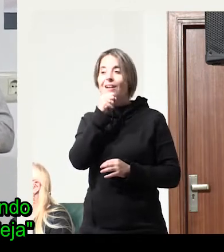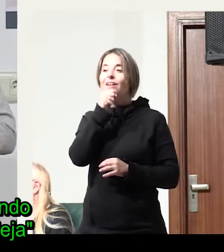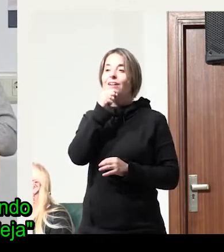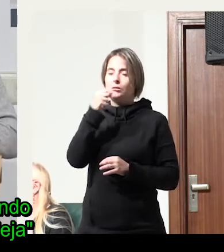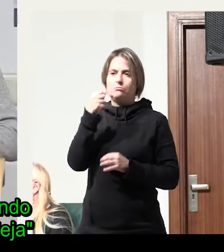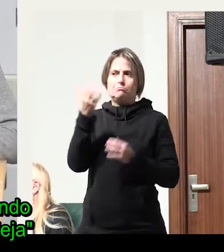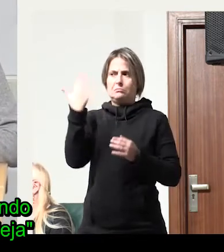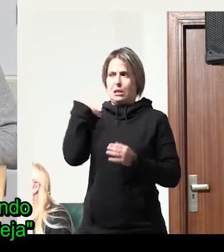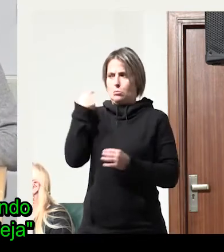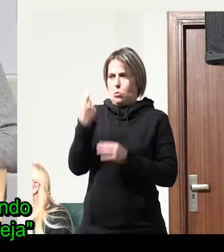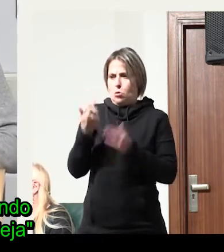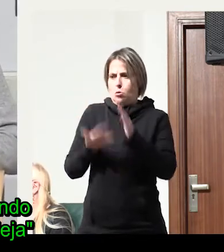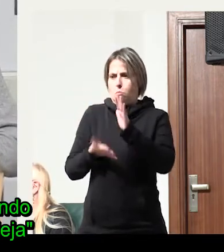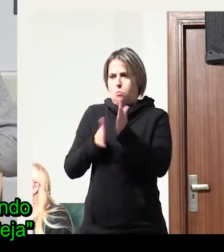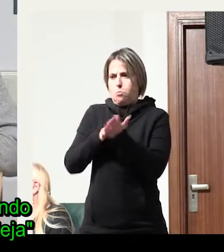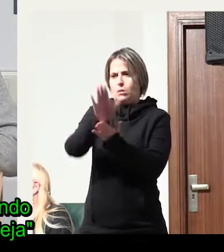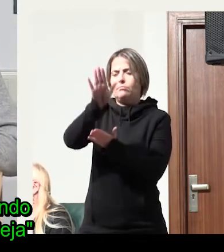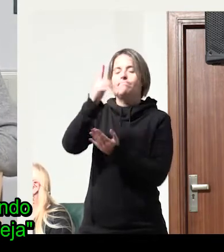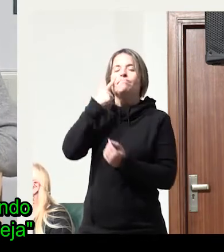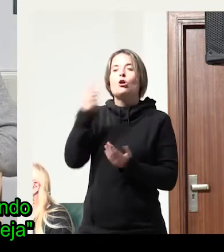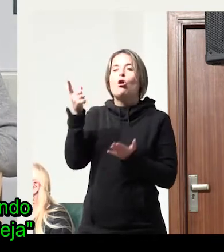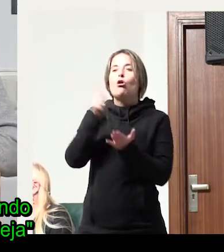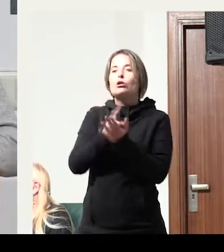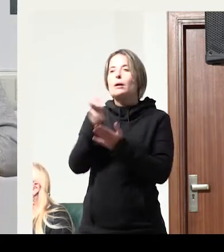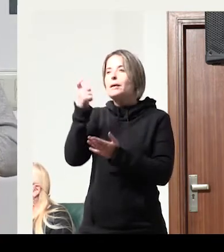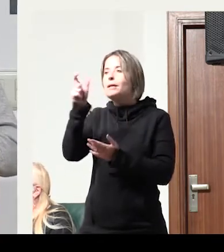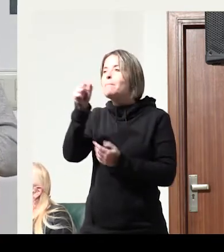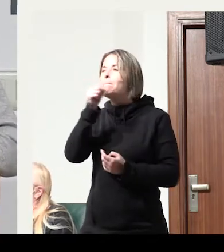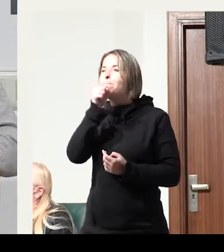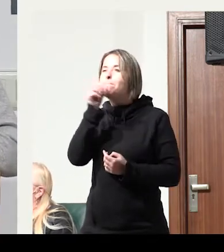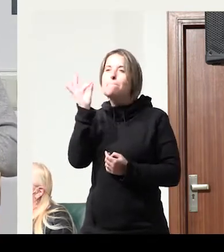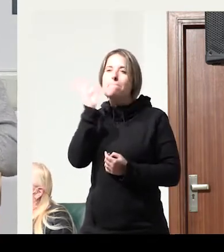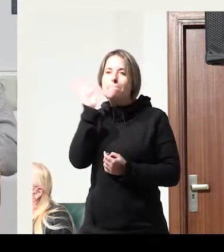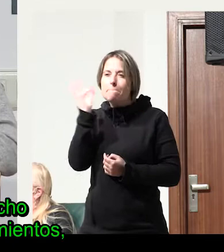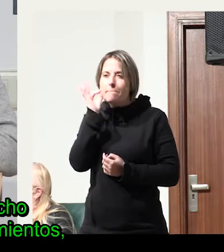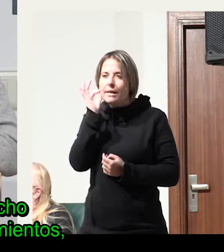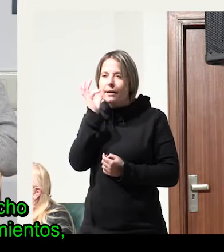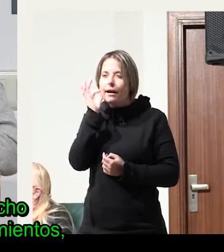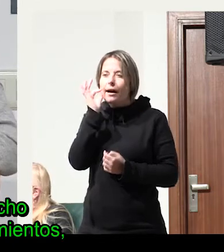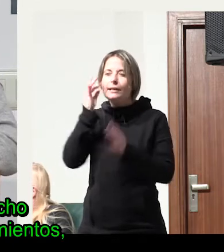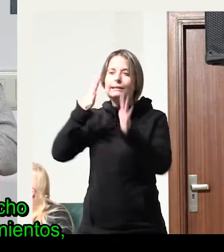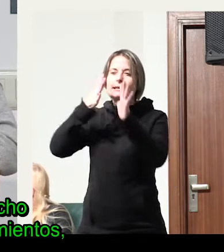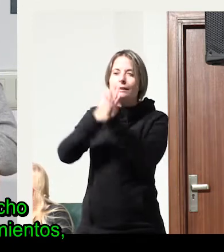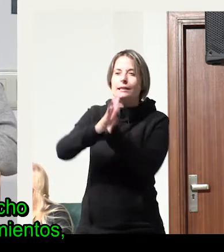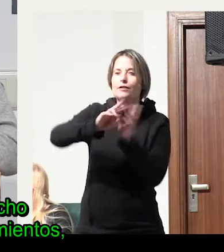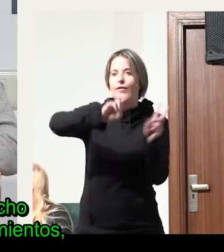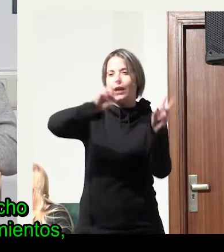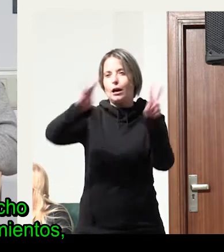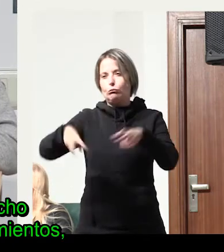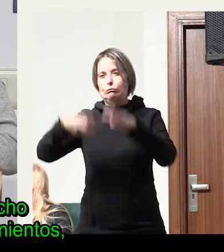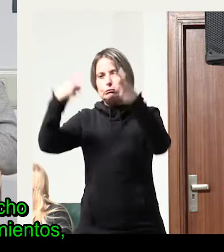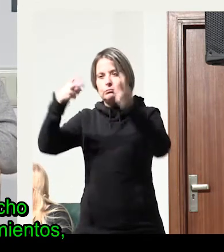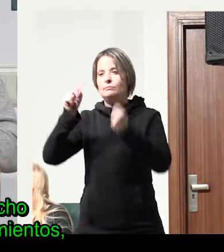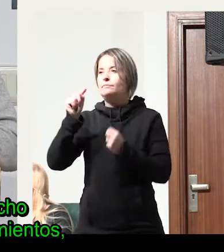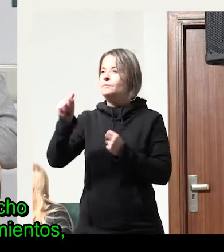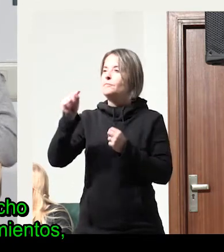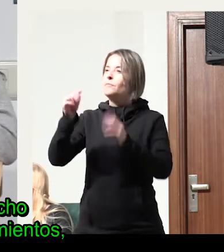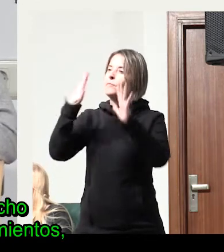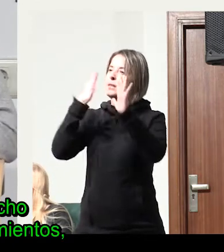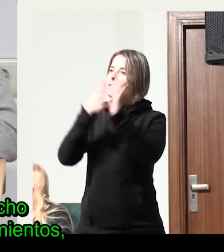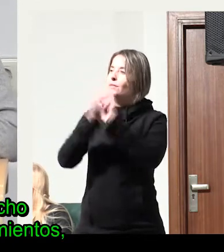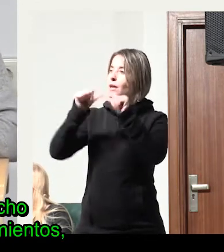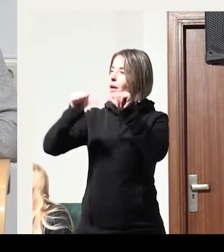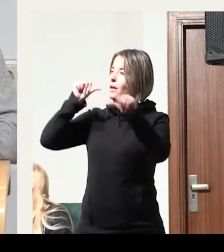propuesta que se está haciendo es recuperar ese término de vieja y resignificarlo. Sería un poco lo que se ha hecho en otros momentos, en